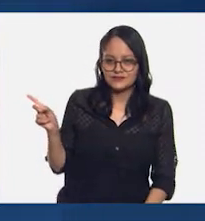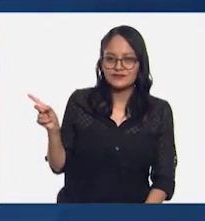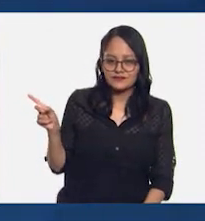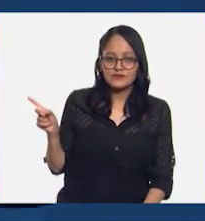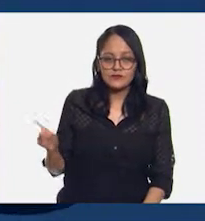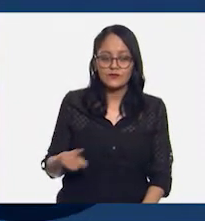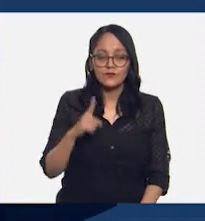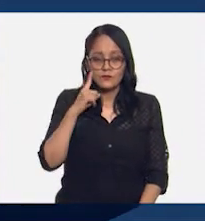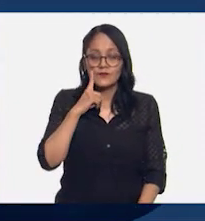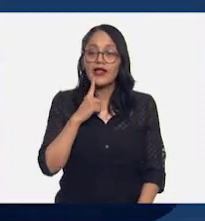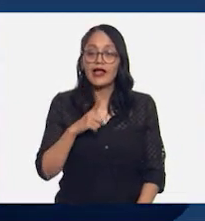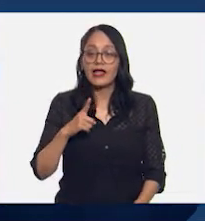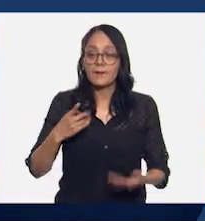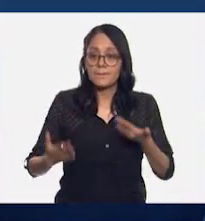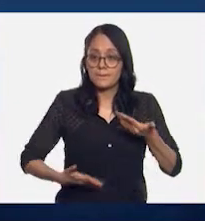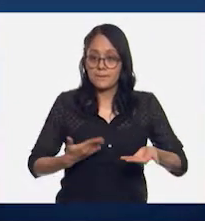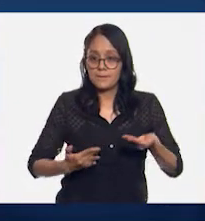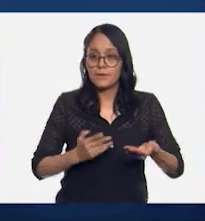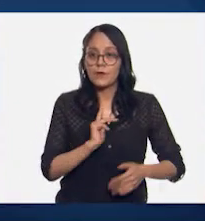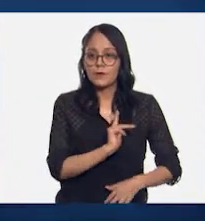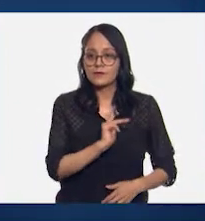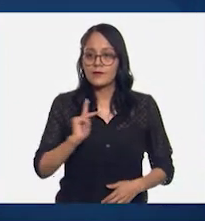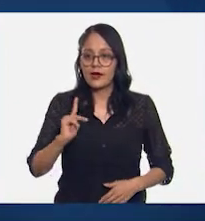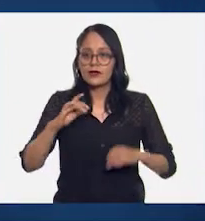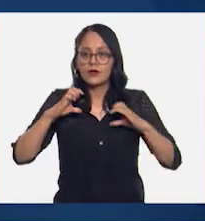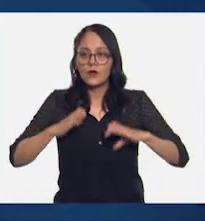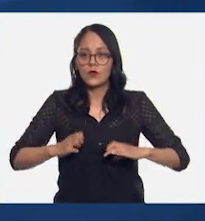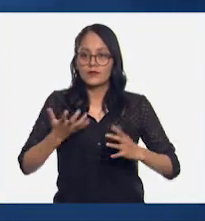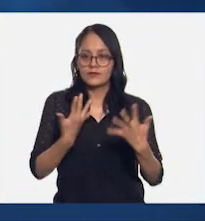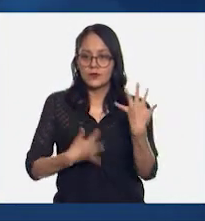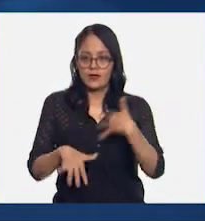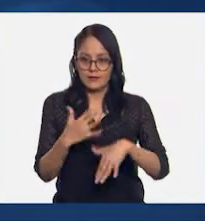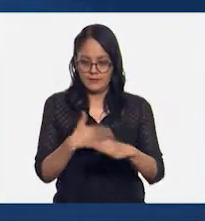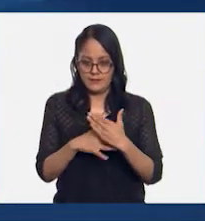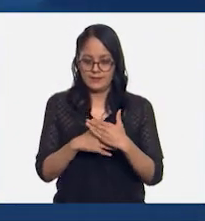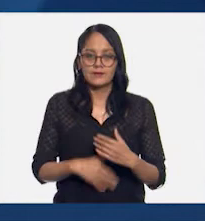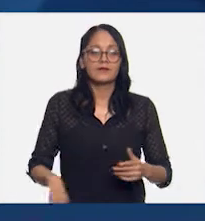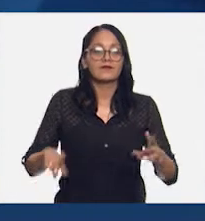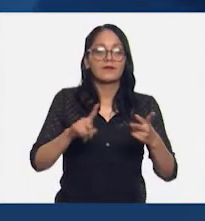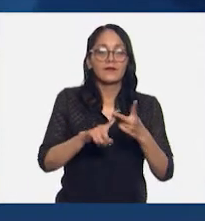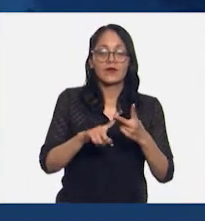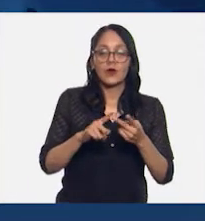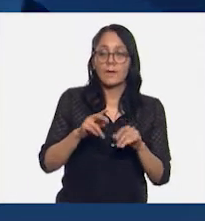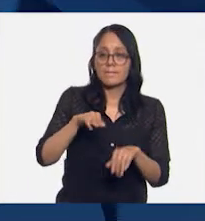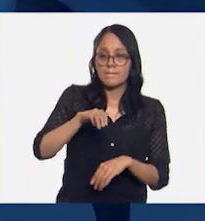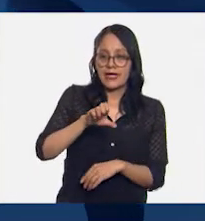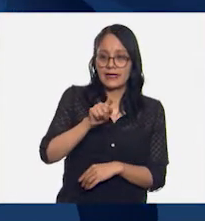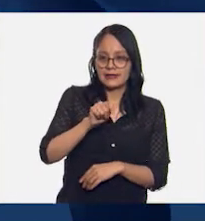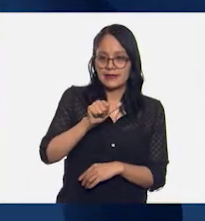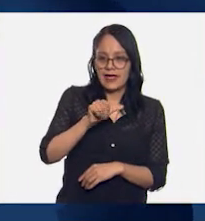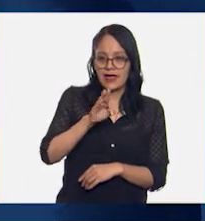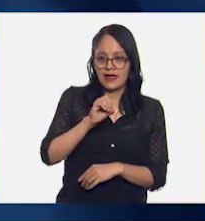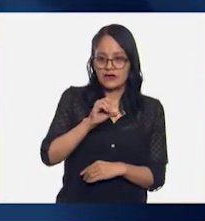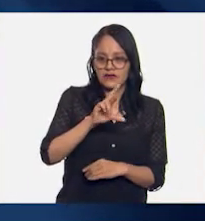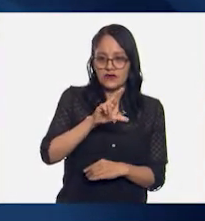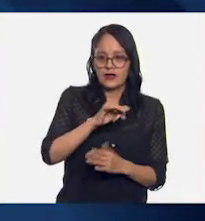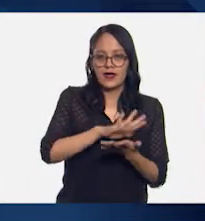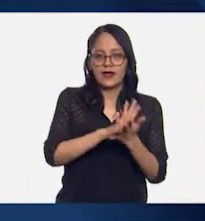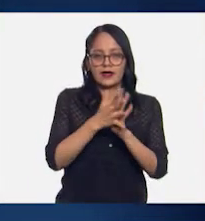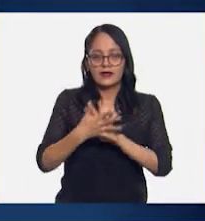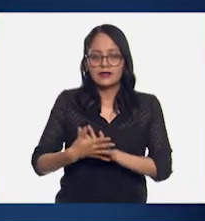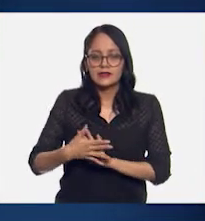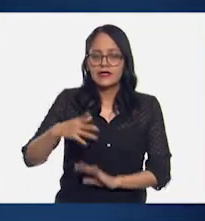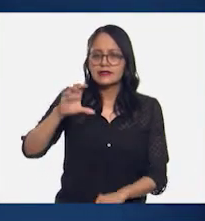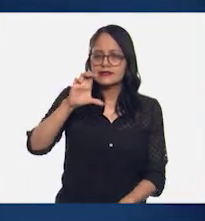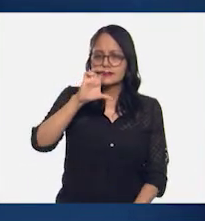es hablar con el cuerpo. Y uno de metáfora es el que aparece ahí subrayado con rosa. Silencioso clamor de cielo